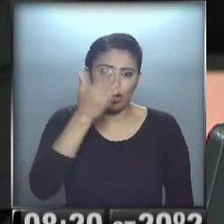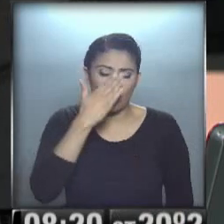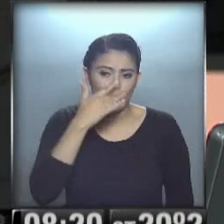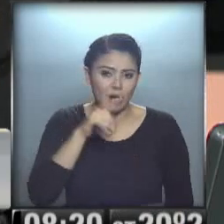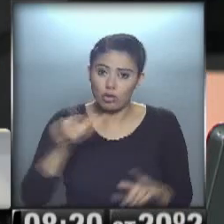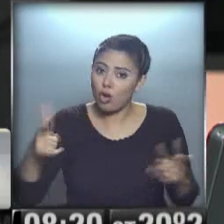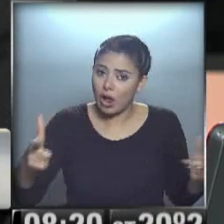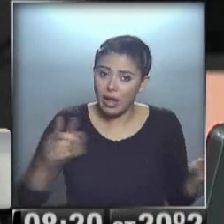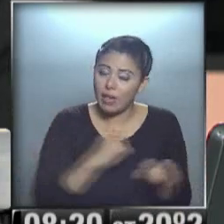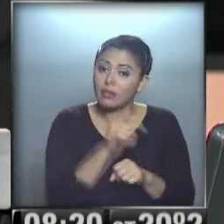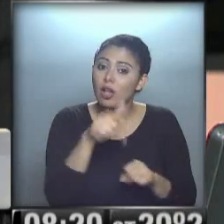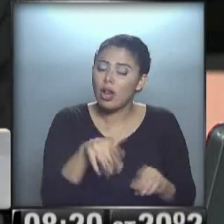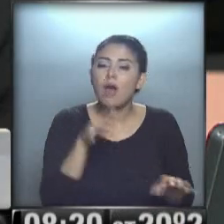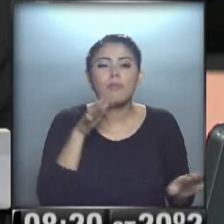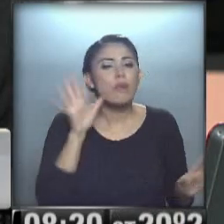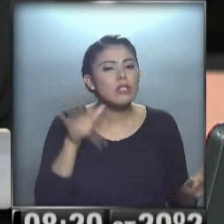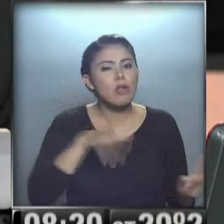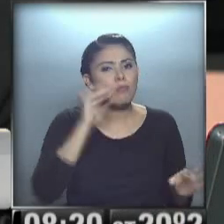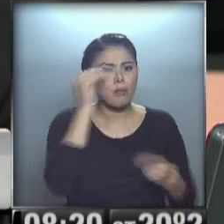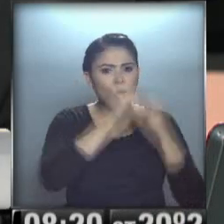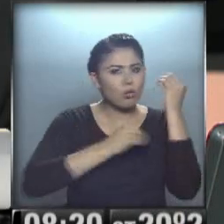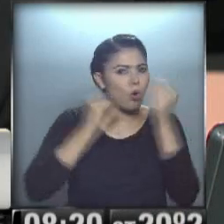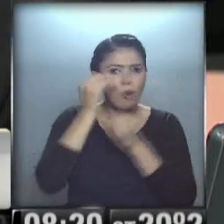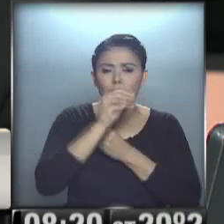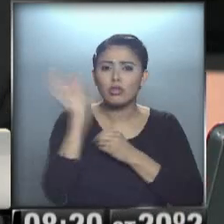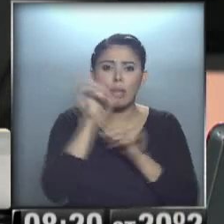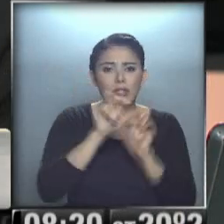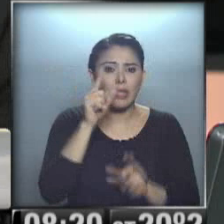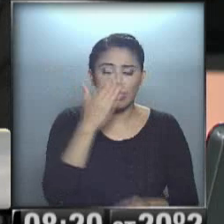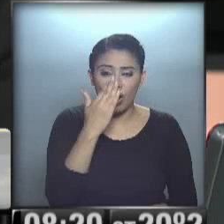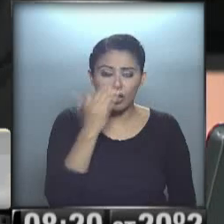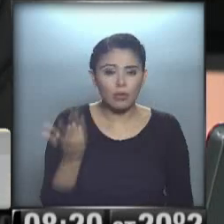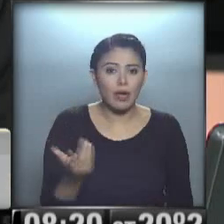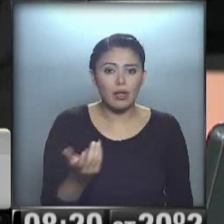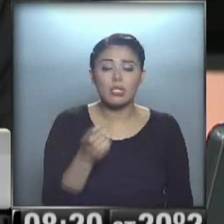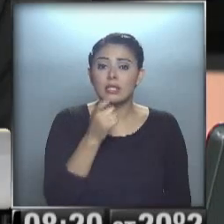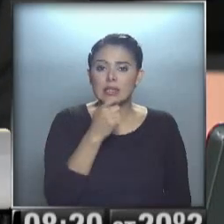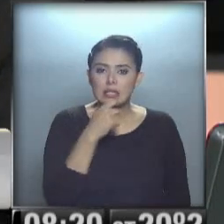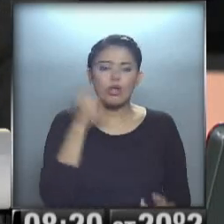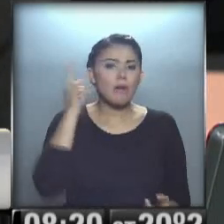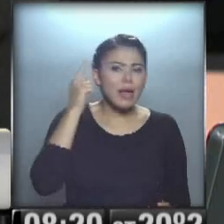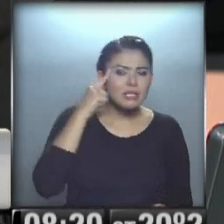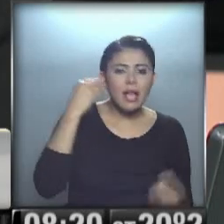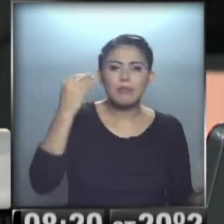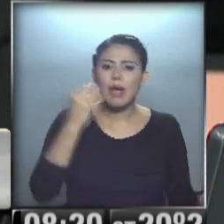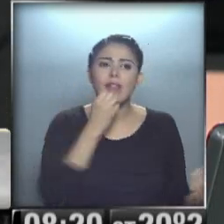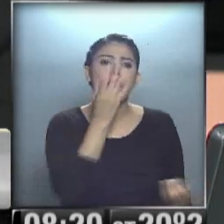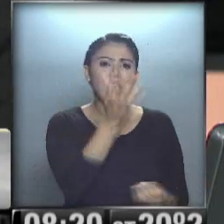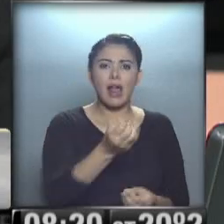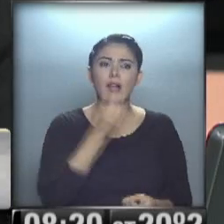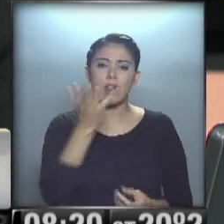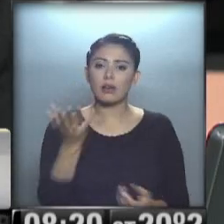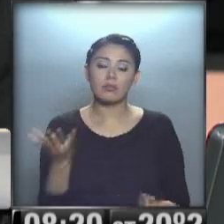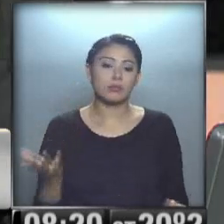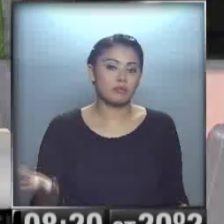esto quizás sea el mensaje más preocupante para los cordobeses Porque mientras eh se hacen muchas especulaciones y declaraciones públicas en